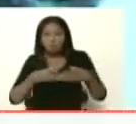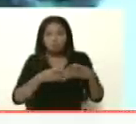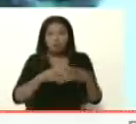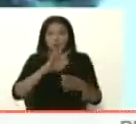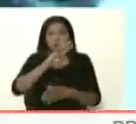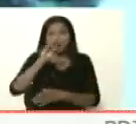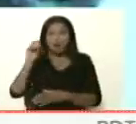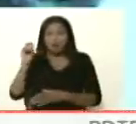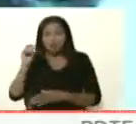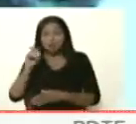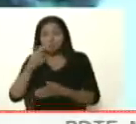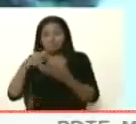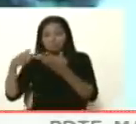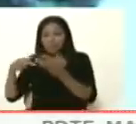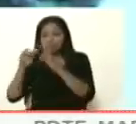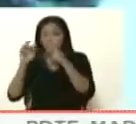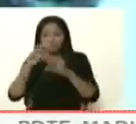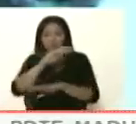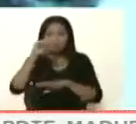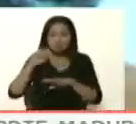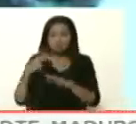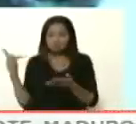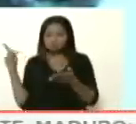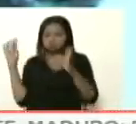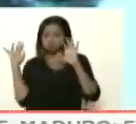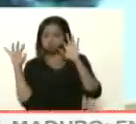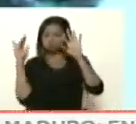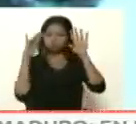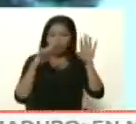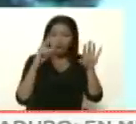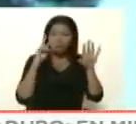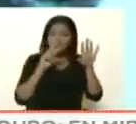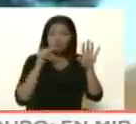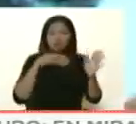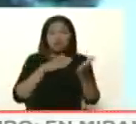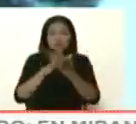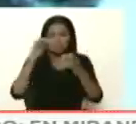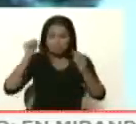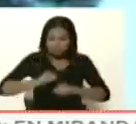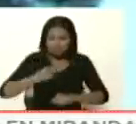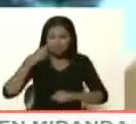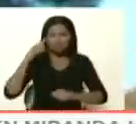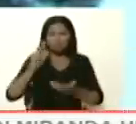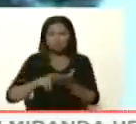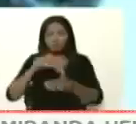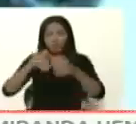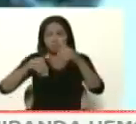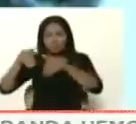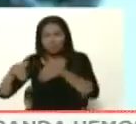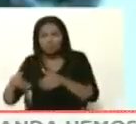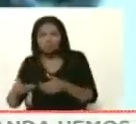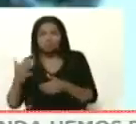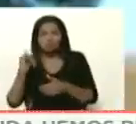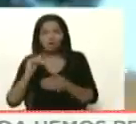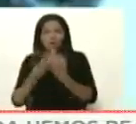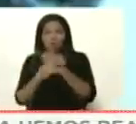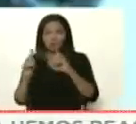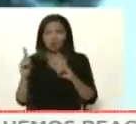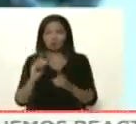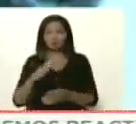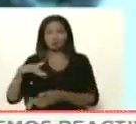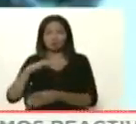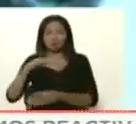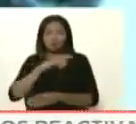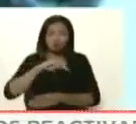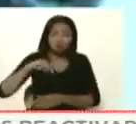observadores de dirigentes sindicales a nivel nacional, donde dieron garantía sobre la participación democrática y donde